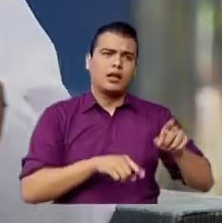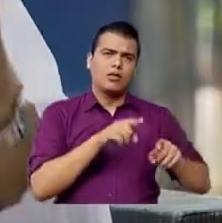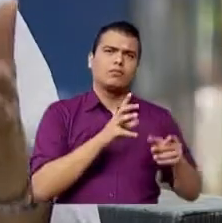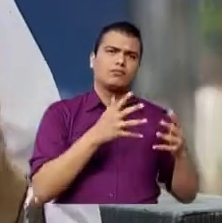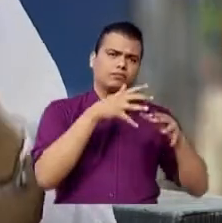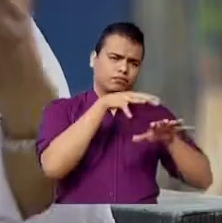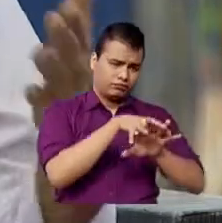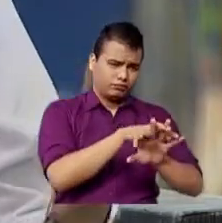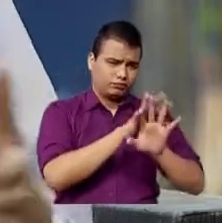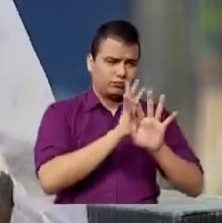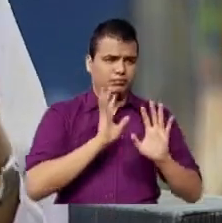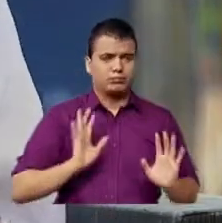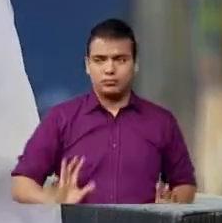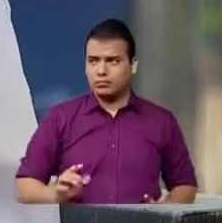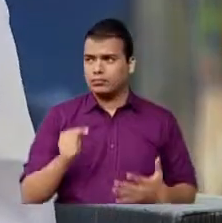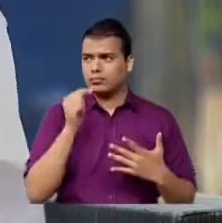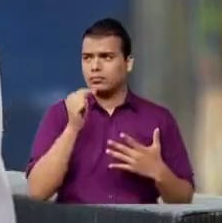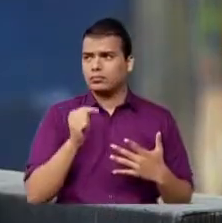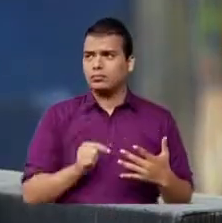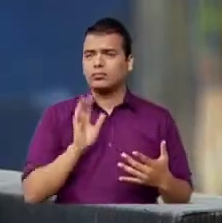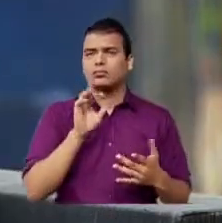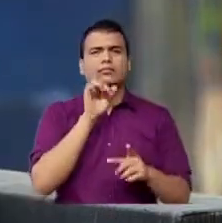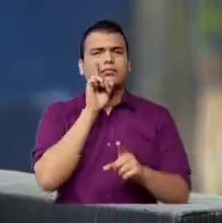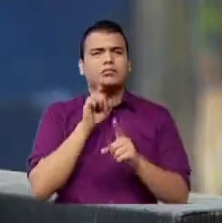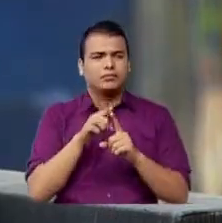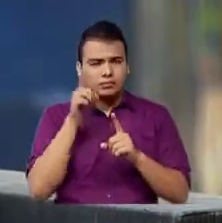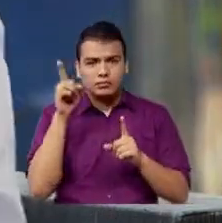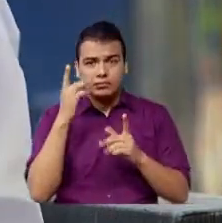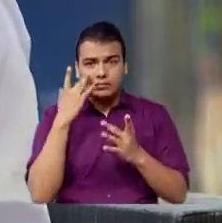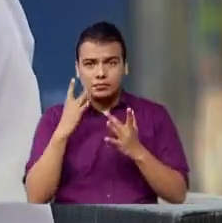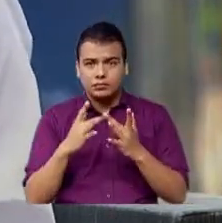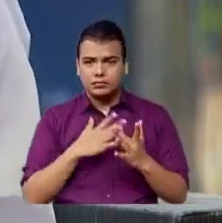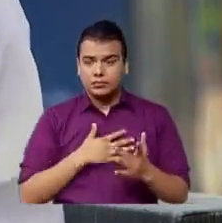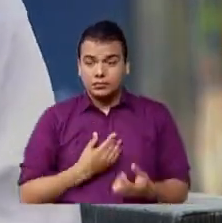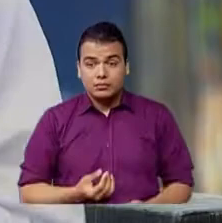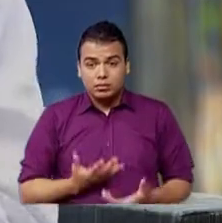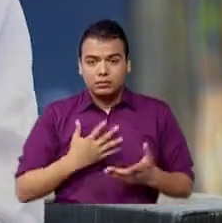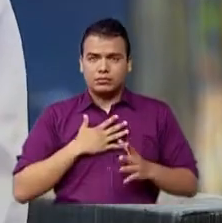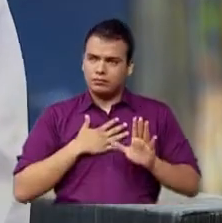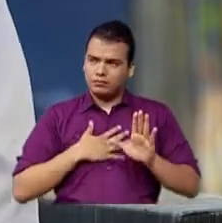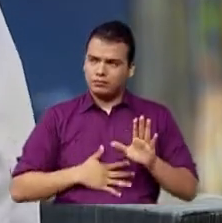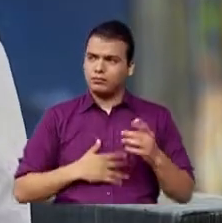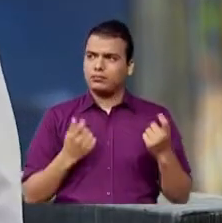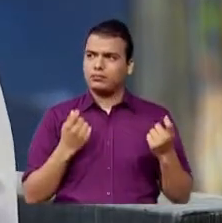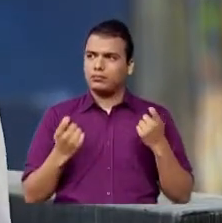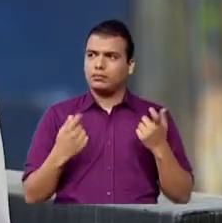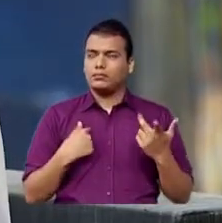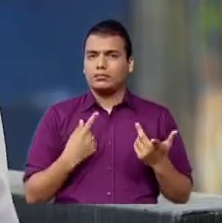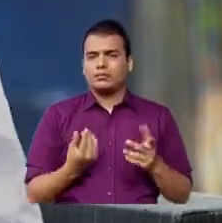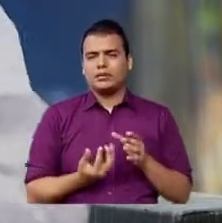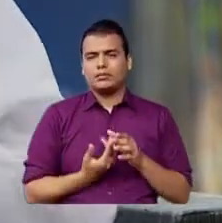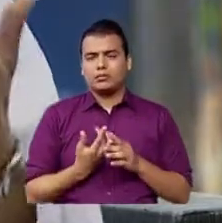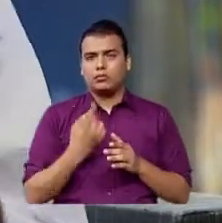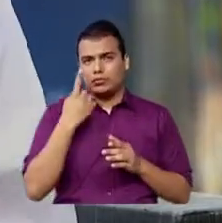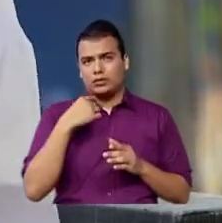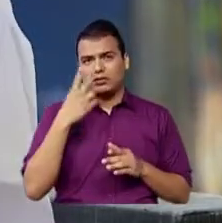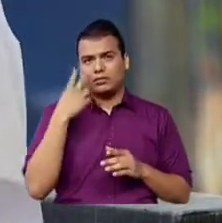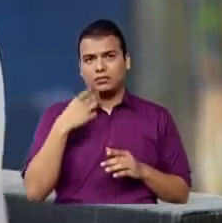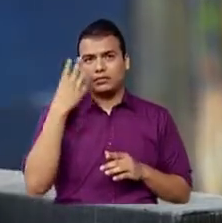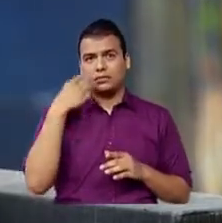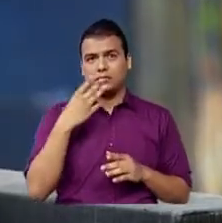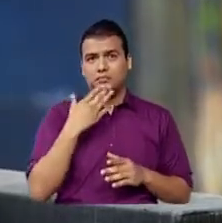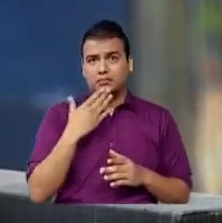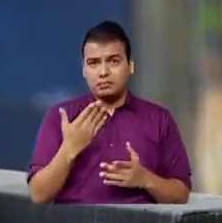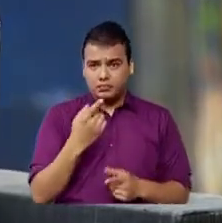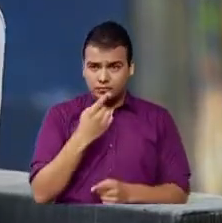el clemati de liantemo, estrella de Belén, para atender nuestra reactividad emocional. Porque una infusión está bien una o dos noches, pero ya en la tercera no